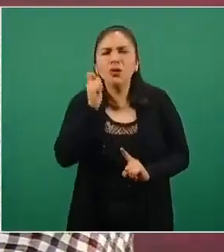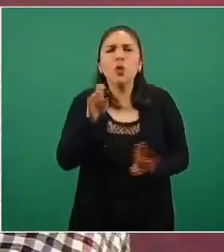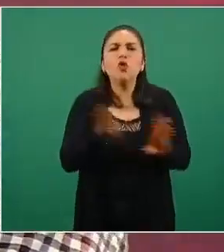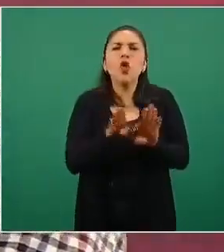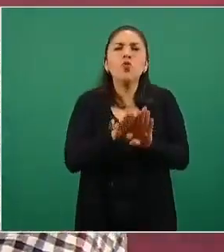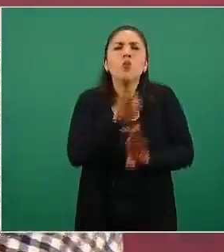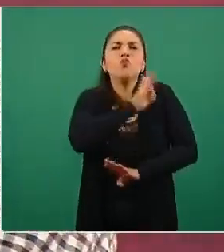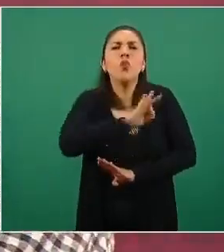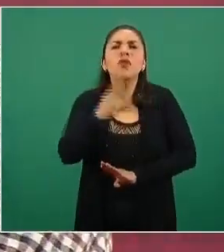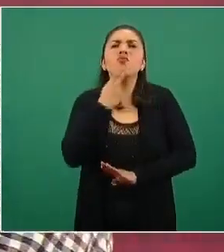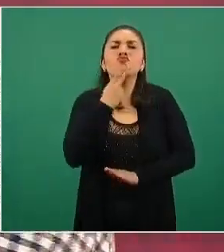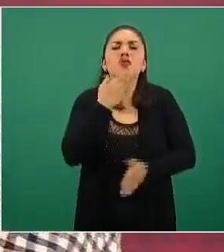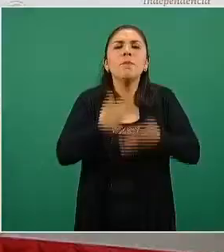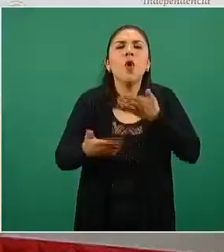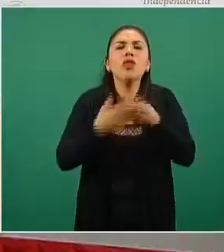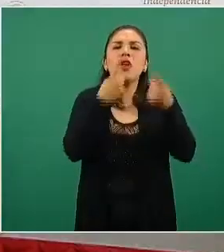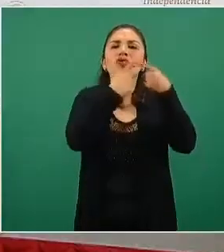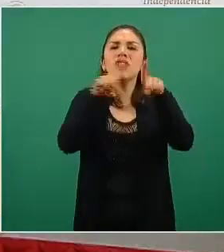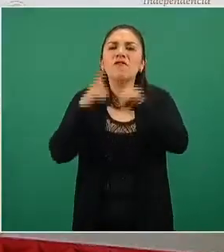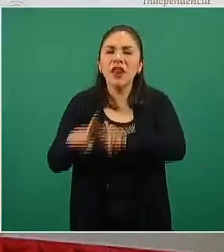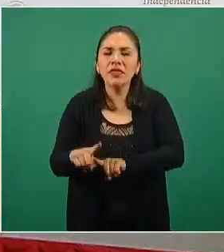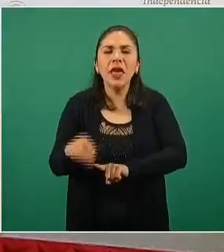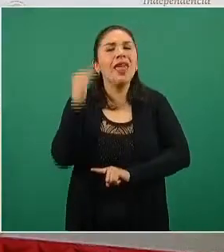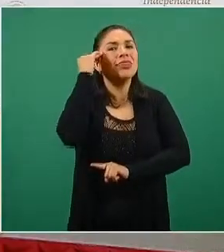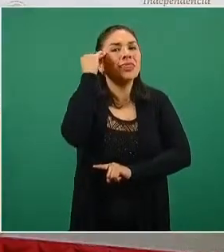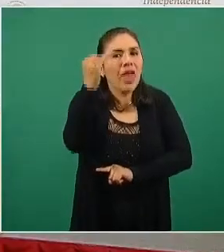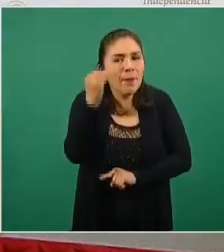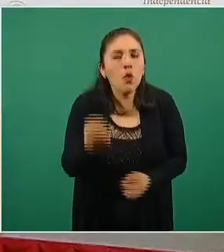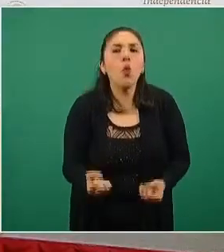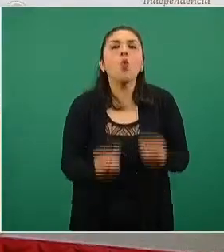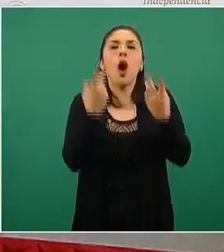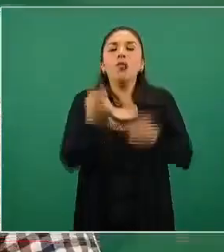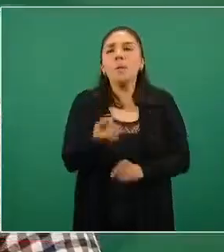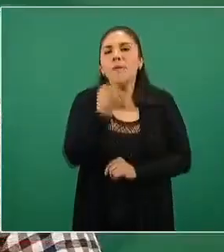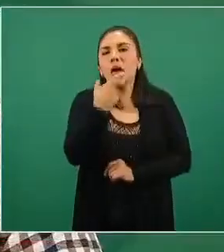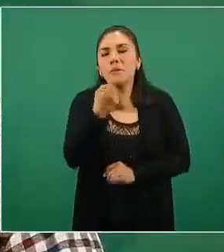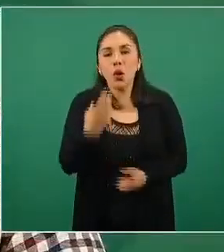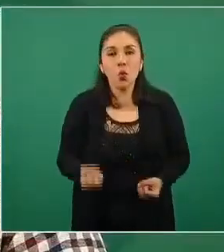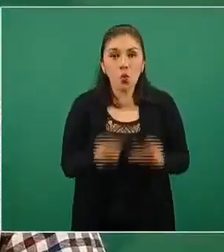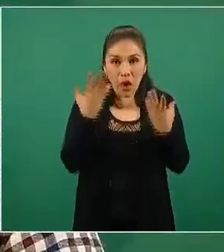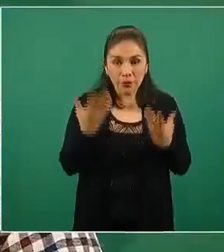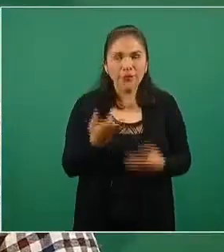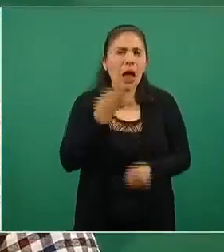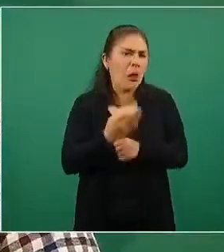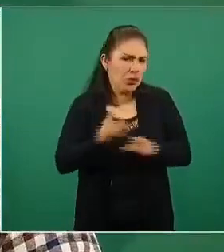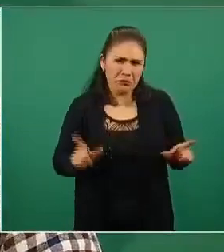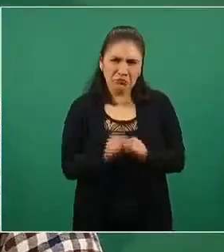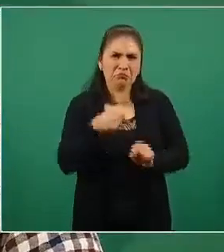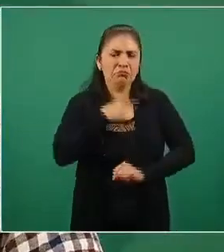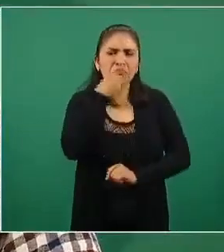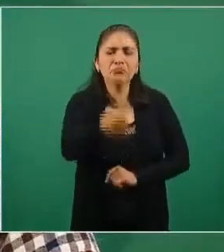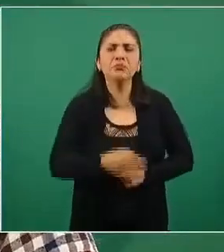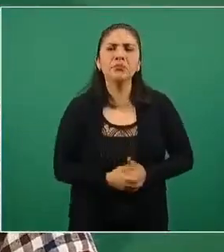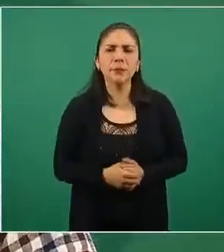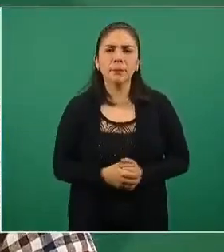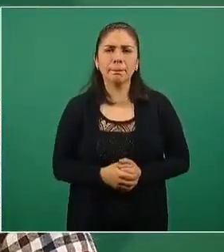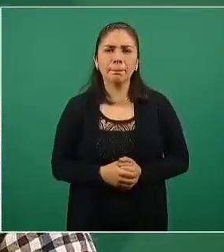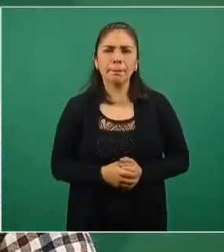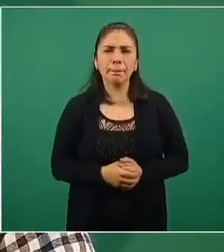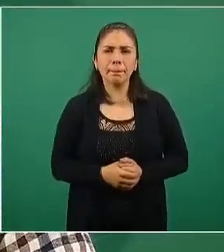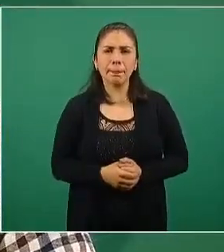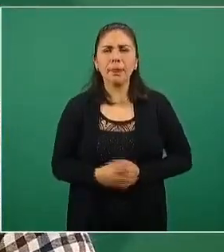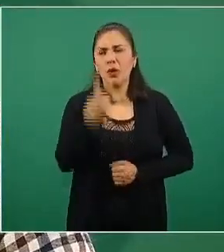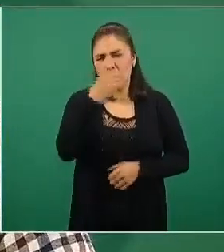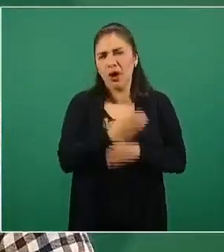modalidades de uso, tanto dosificaciones como tiempos de uso. Entonces, esa es la idea. Ahora, termino diciendo